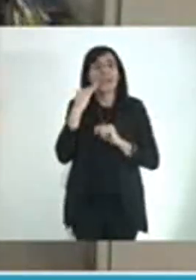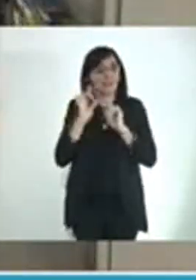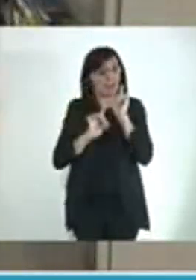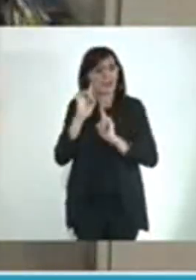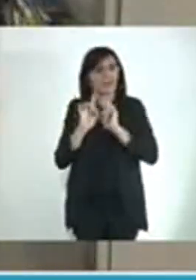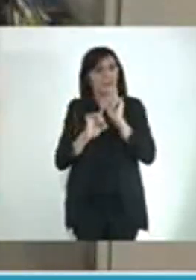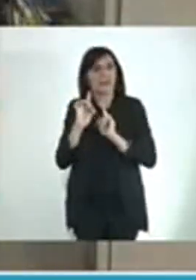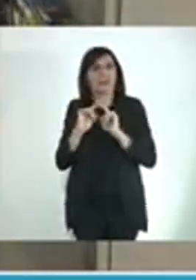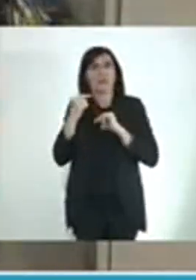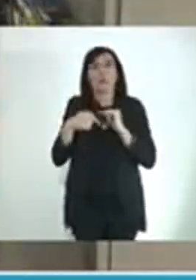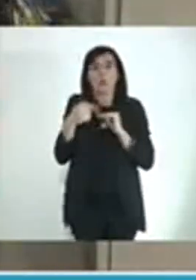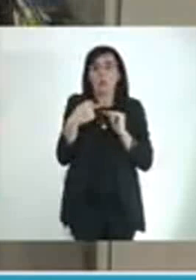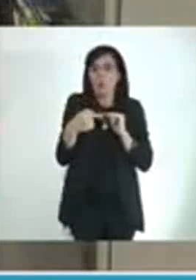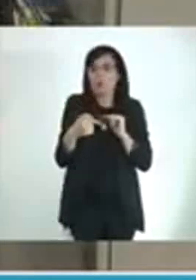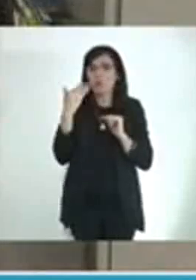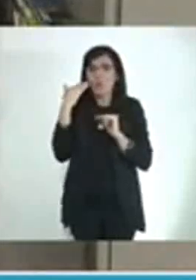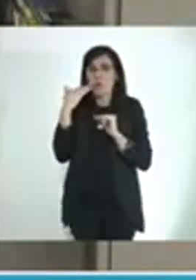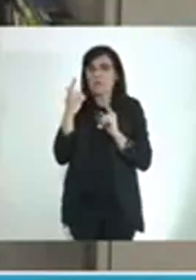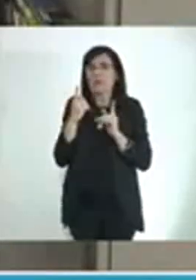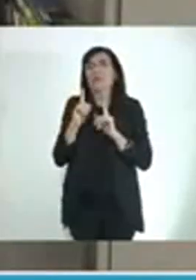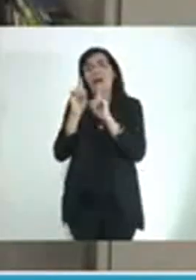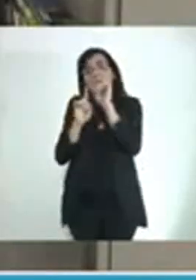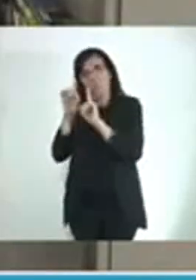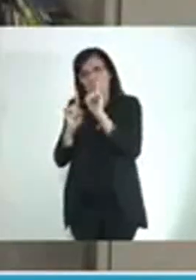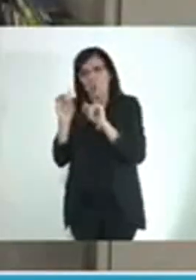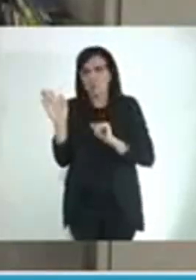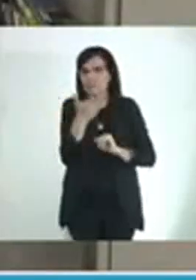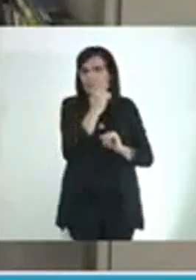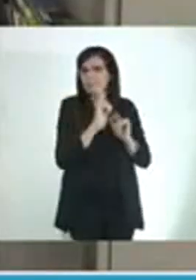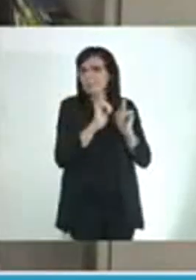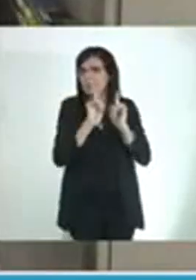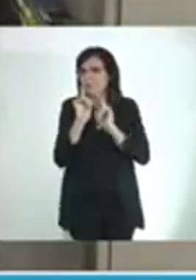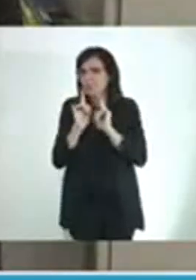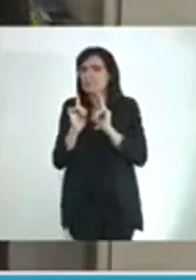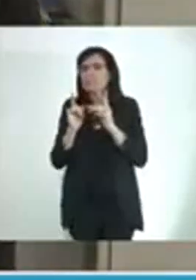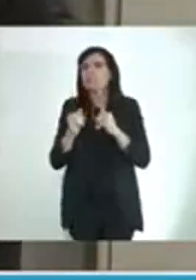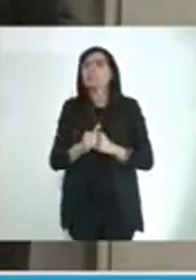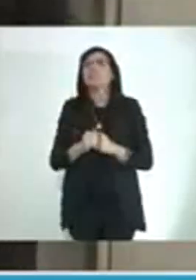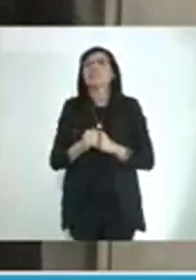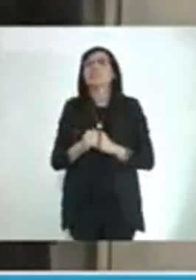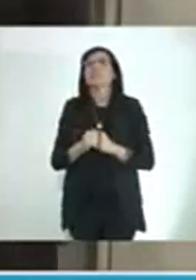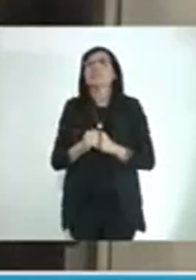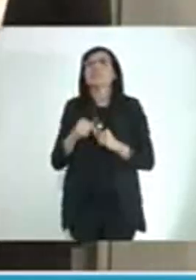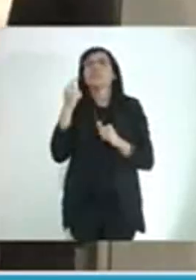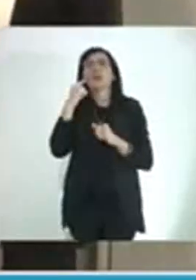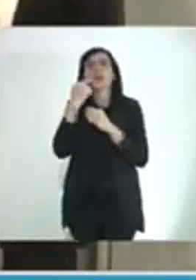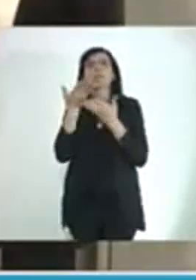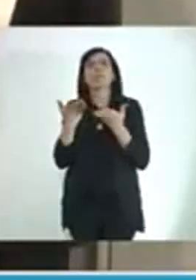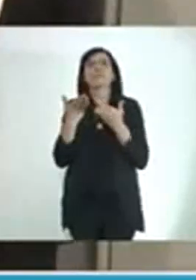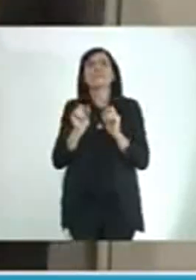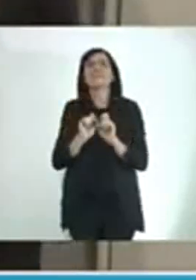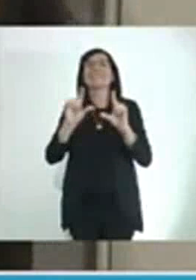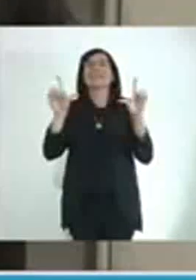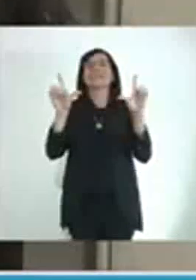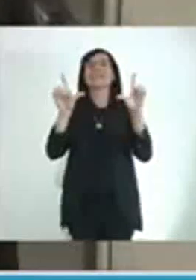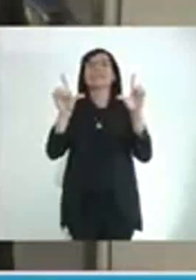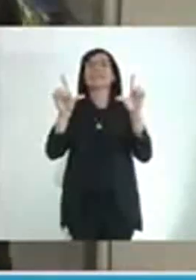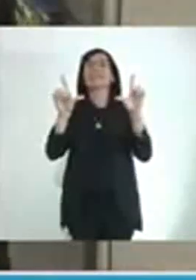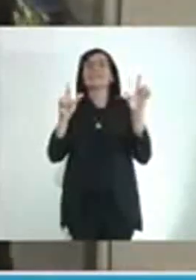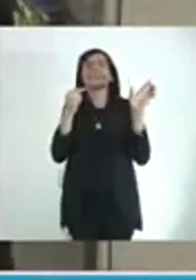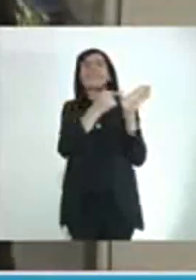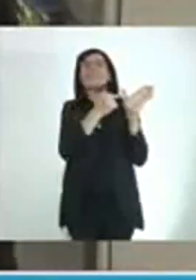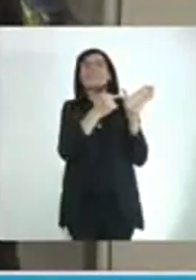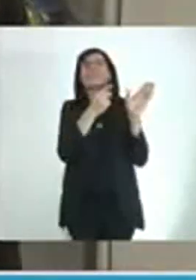para compartir con todos ustedes, en el caso de lenguas extranjeras, pero vamos a ver en pantalla ahora a los sponsors,